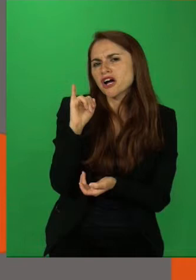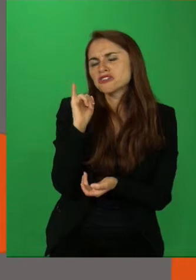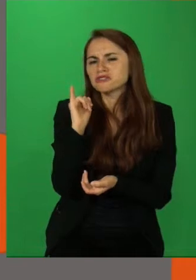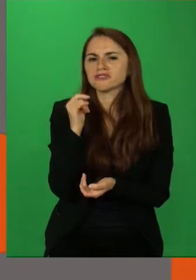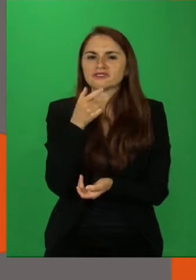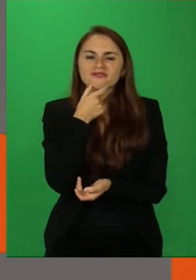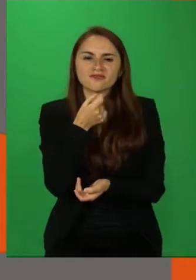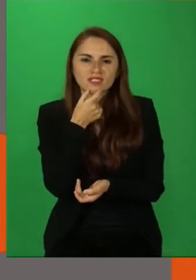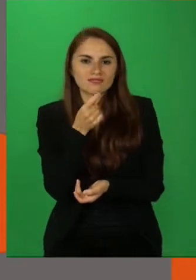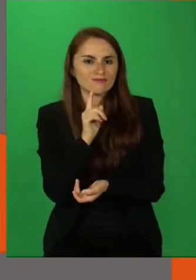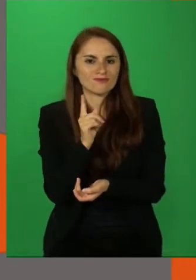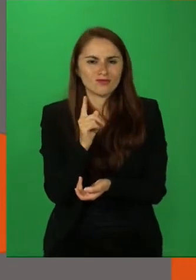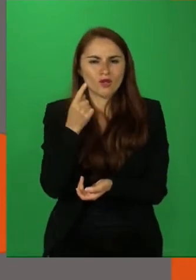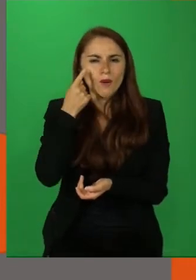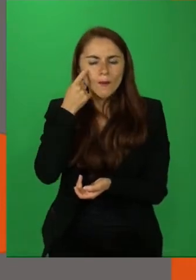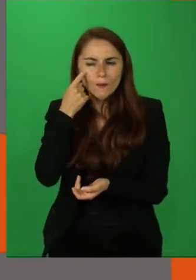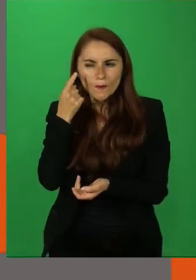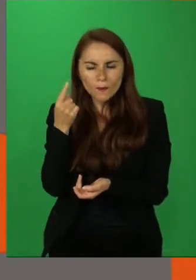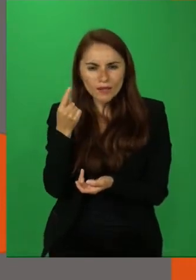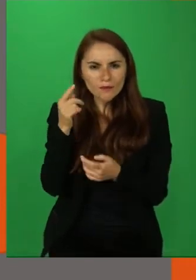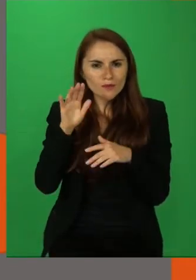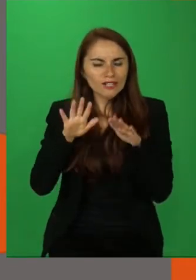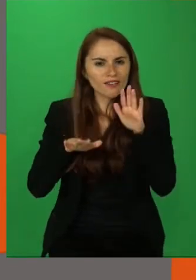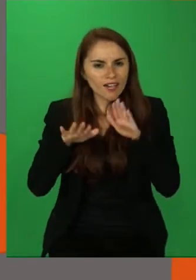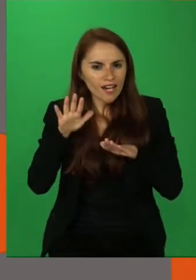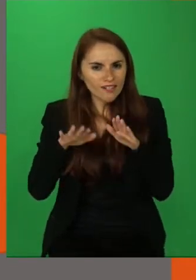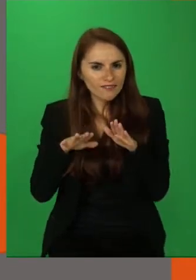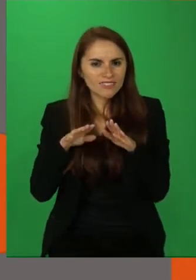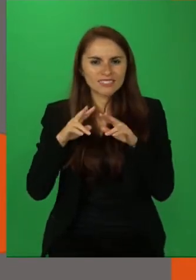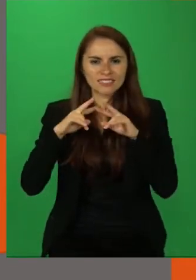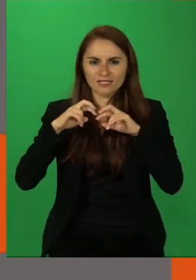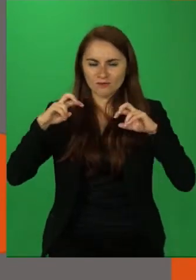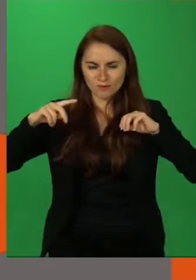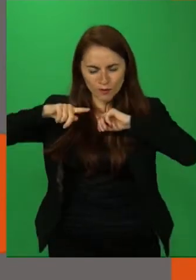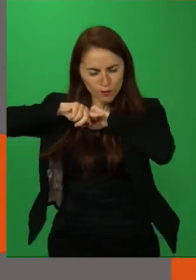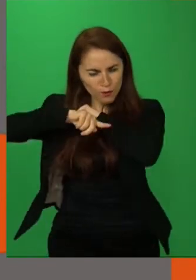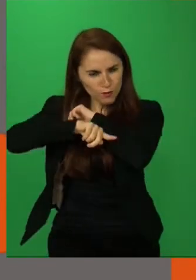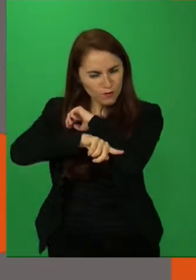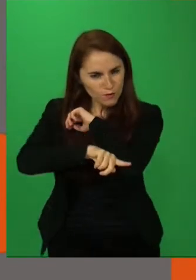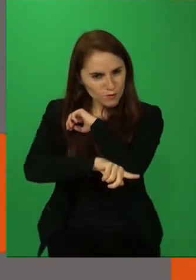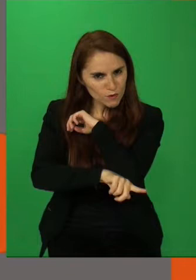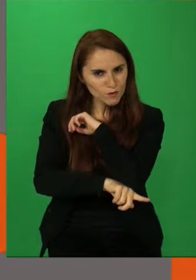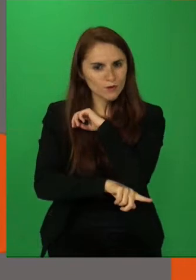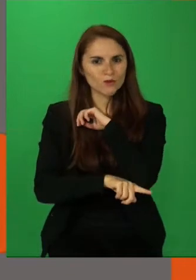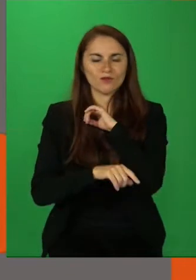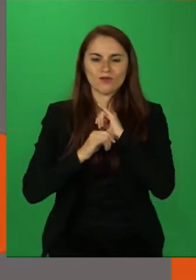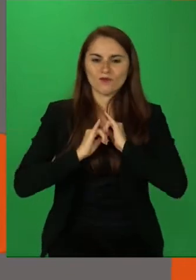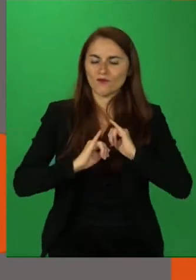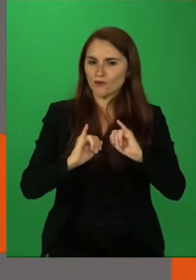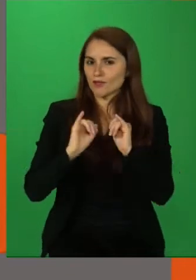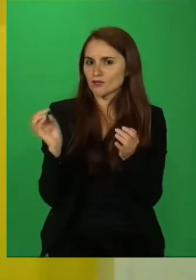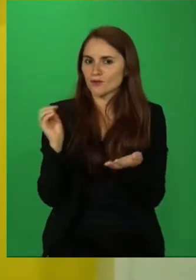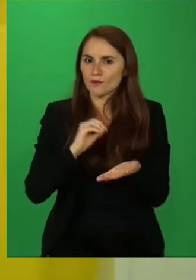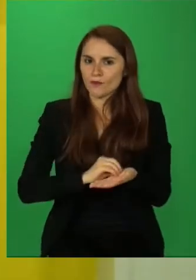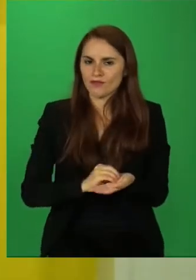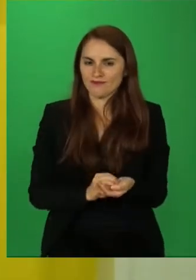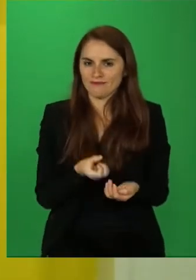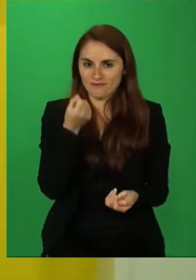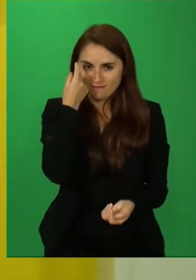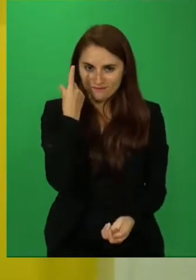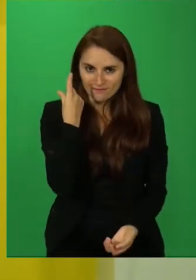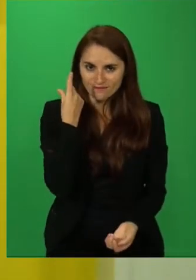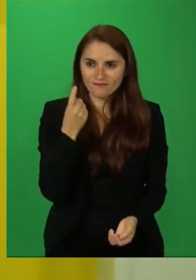información, porque muchas veces detrás de los mensajes que percibimos hay mucho más de lo que piensas,